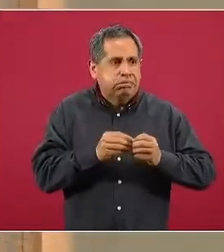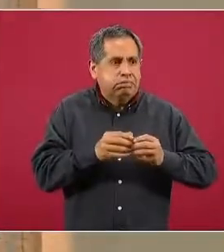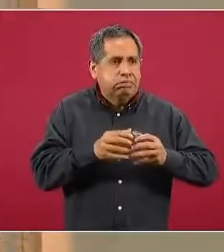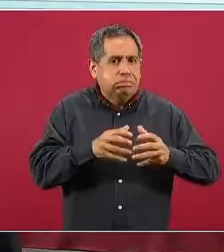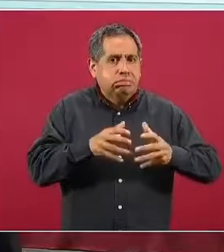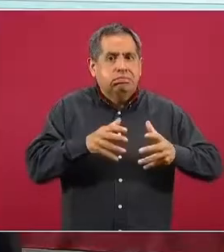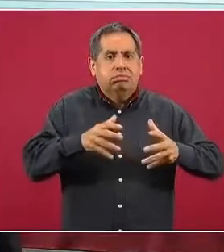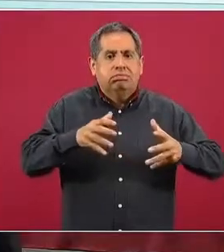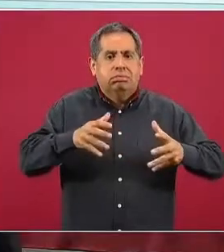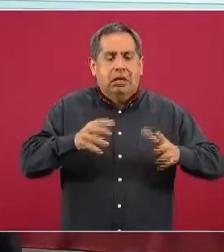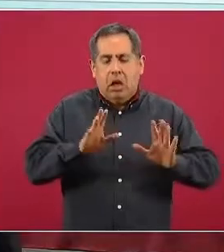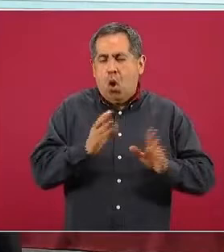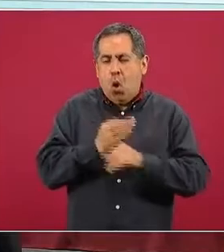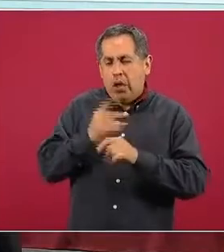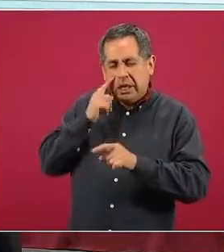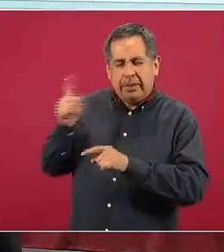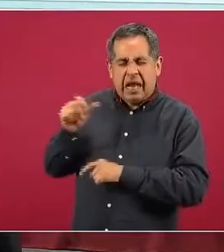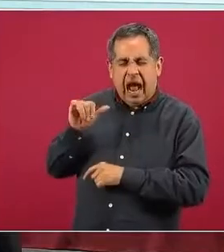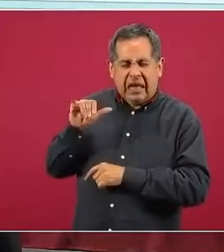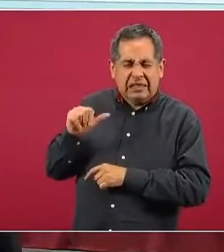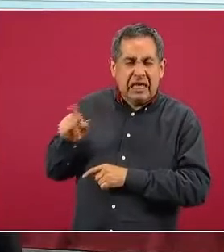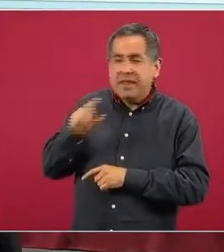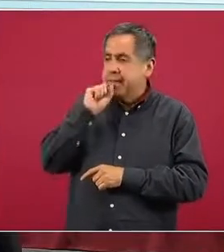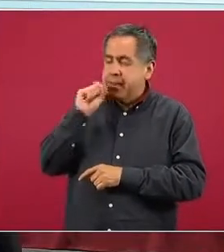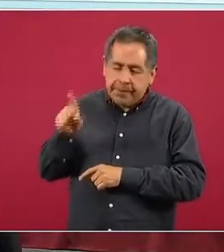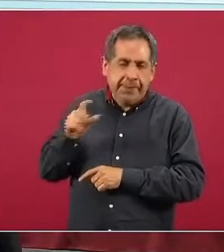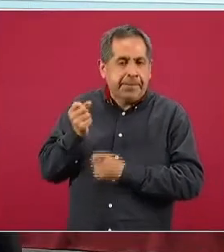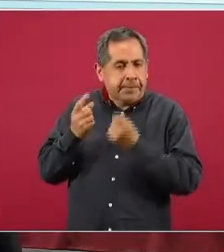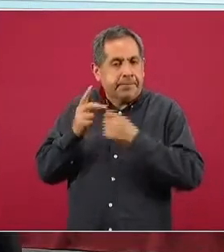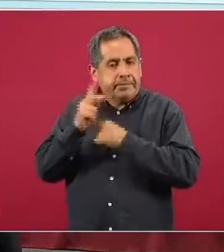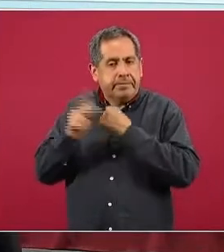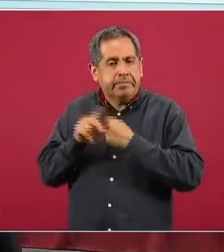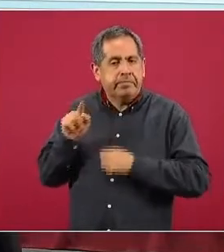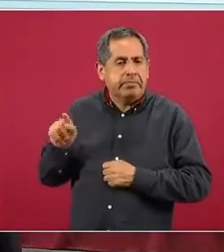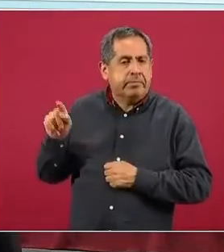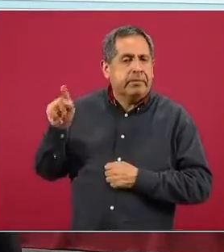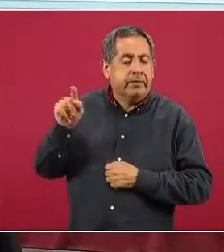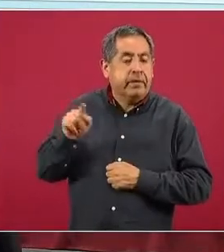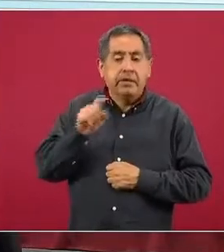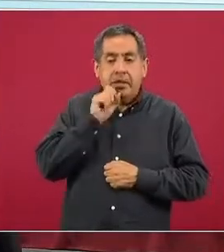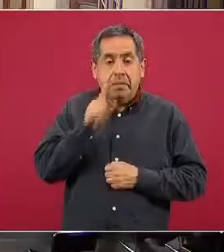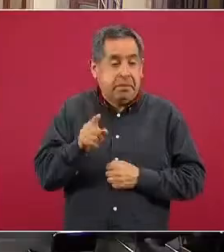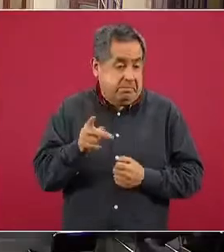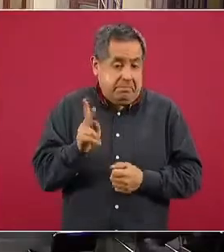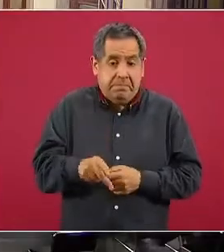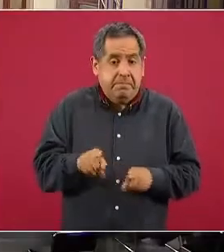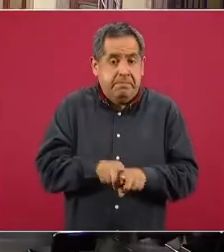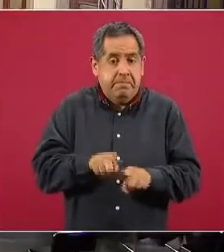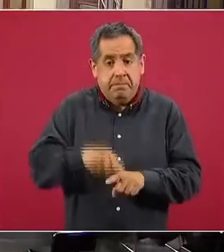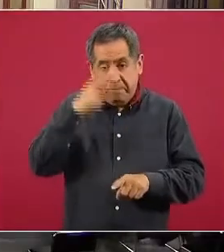vamos a ver Asia-Pacífico y vamos a ver que también ocurre en algunos de estos países, y podía pasar en